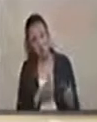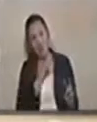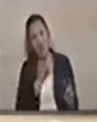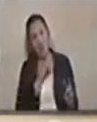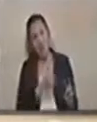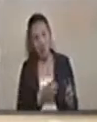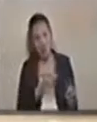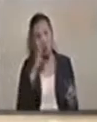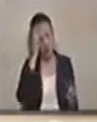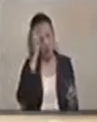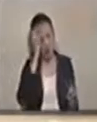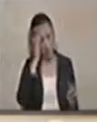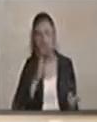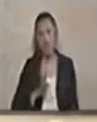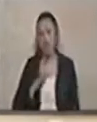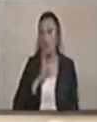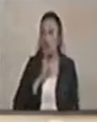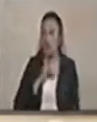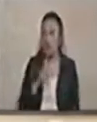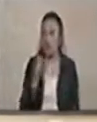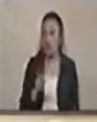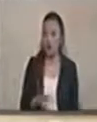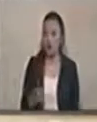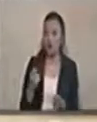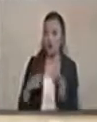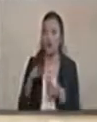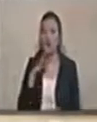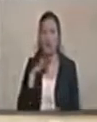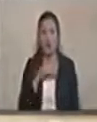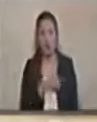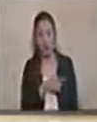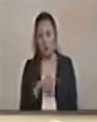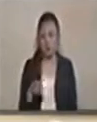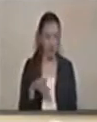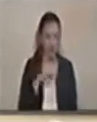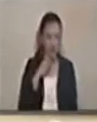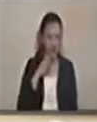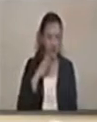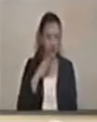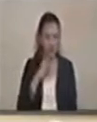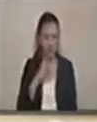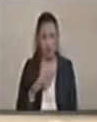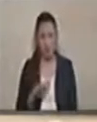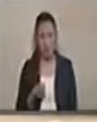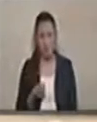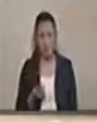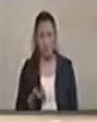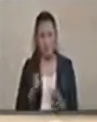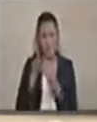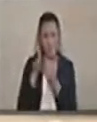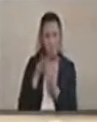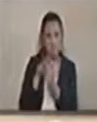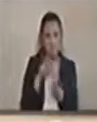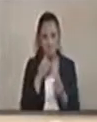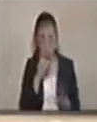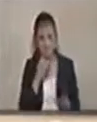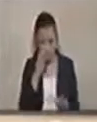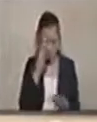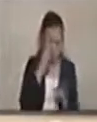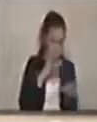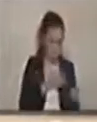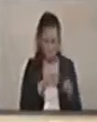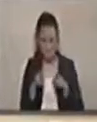un traficante de drogas, quién es un jíbaro. Entonces necesitamos